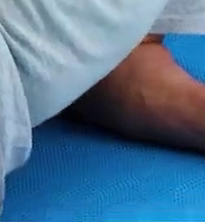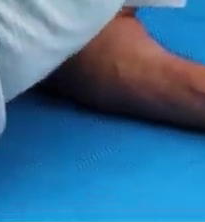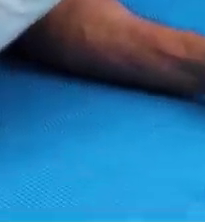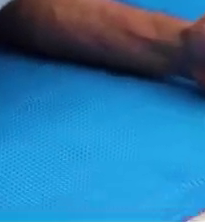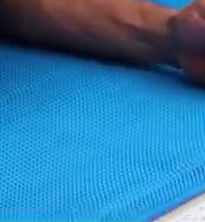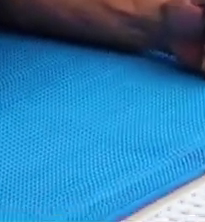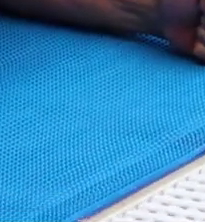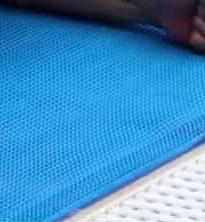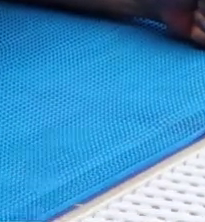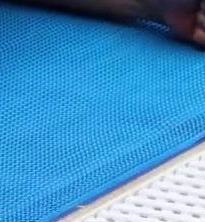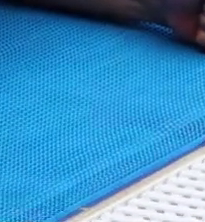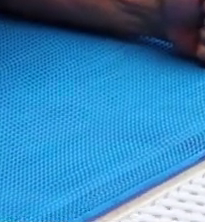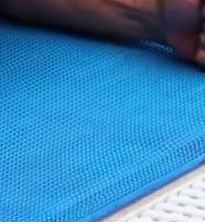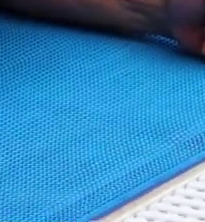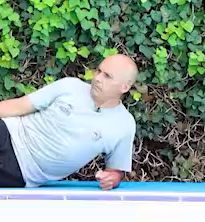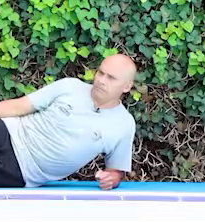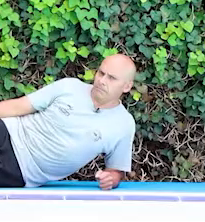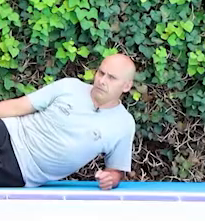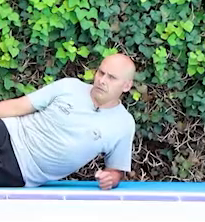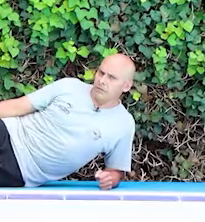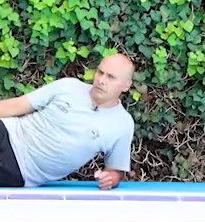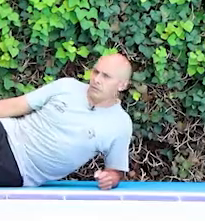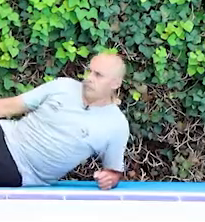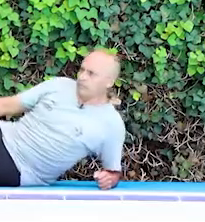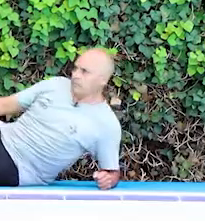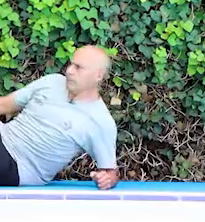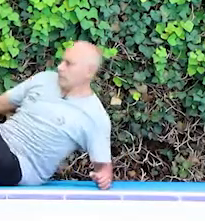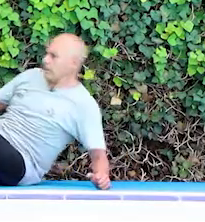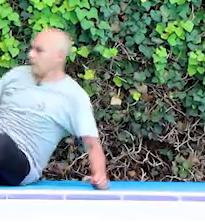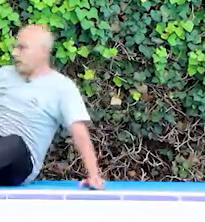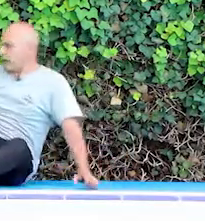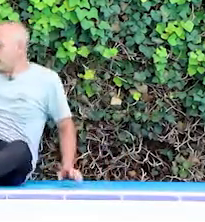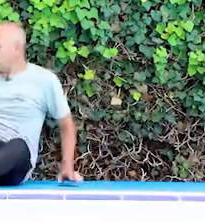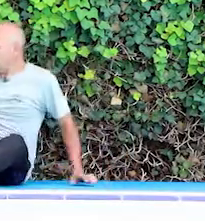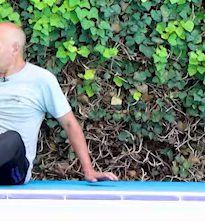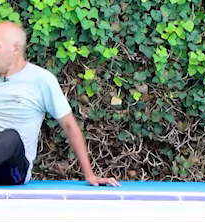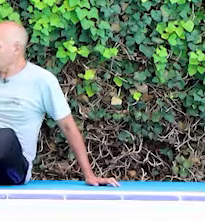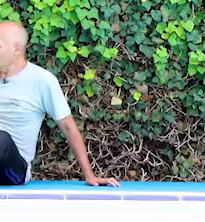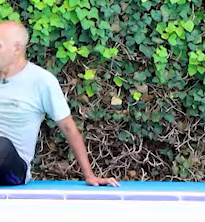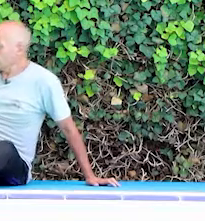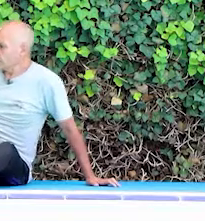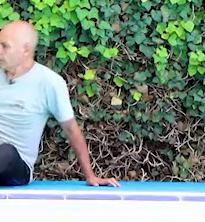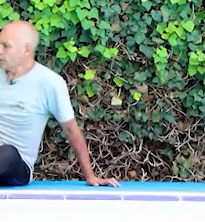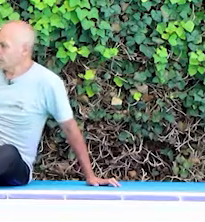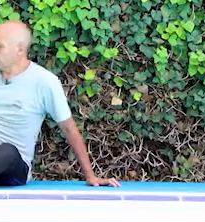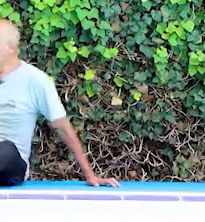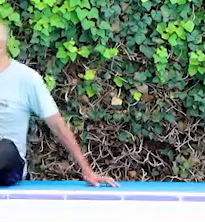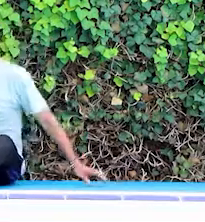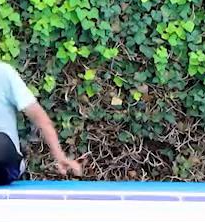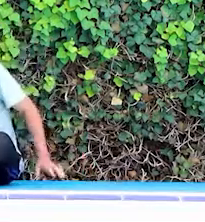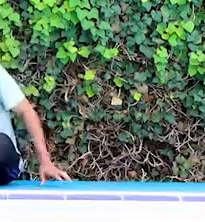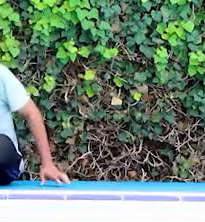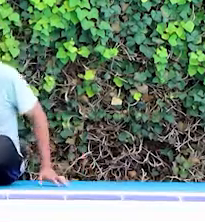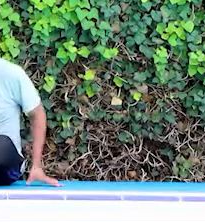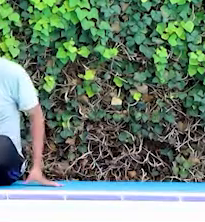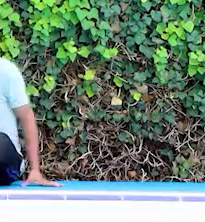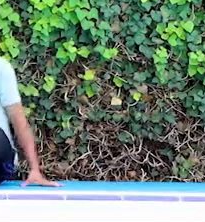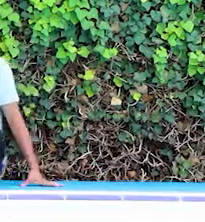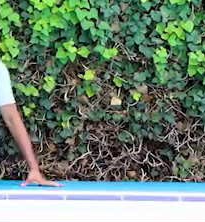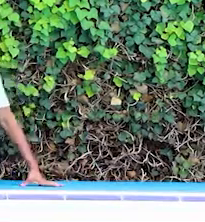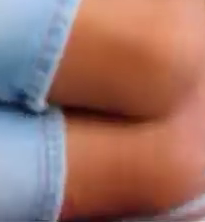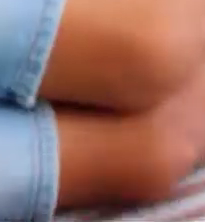entre difusión y divulgación, nos dijo que los textos de divulgación los escribe un